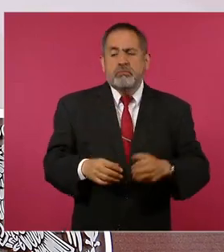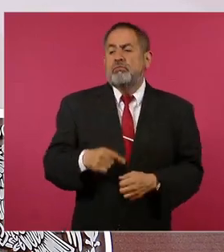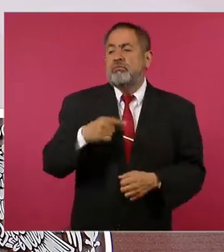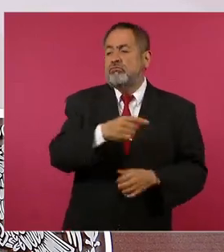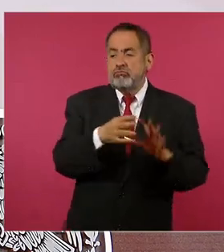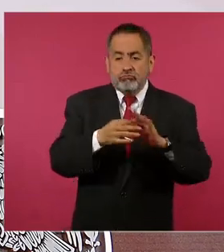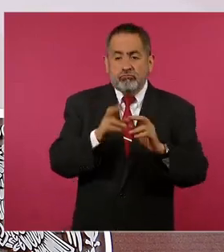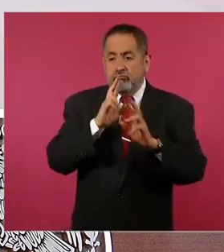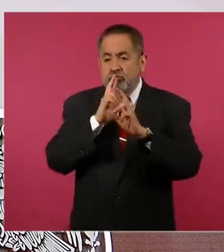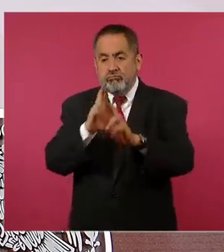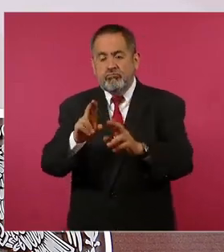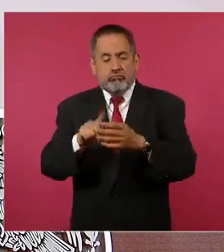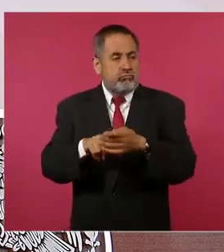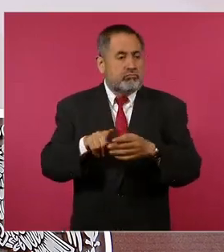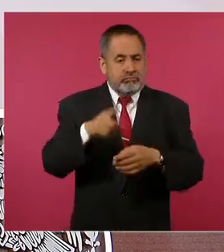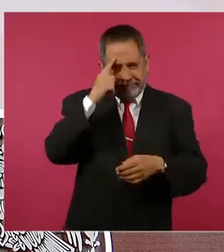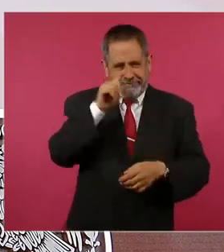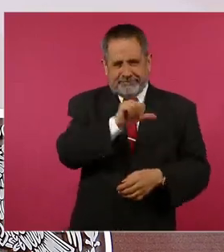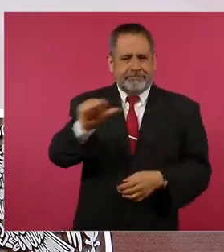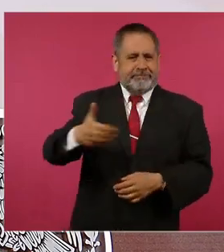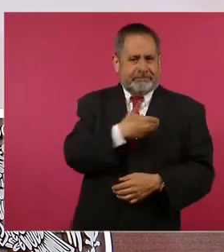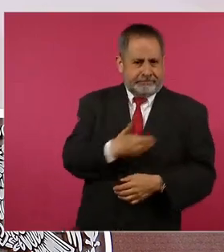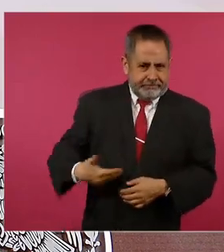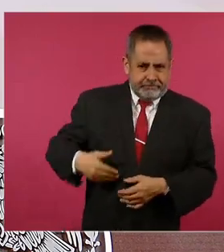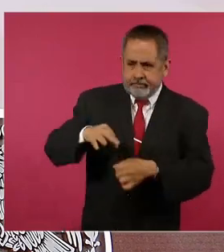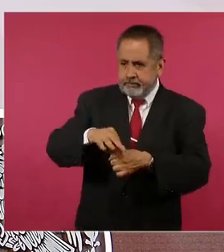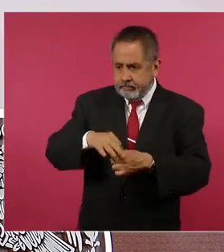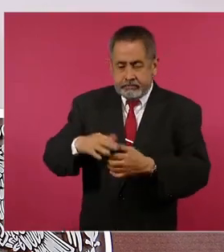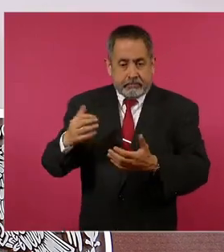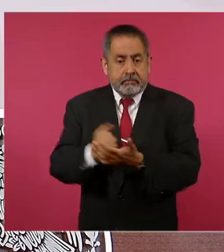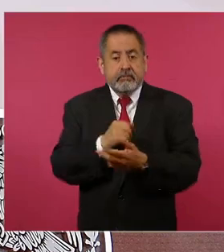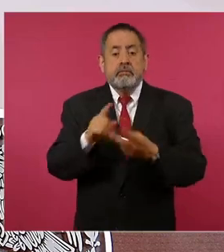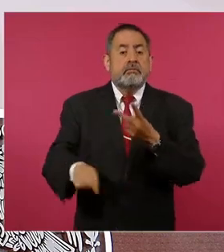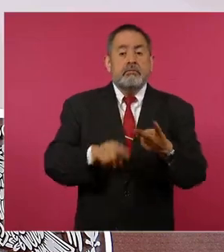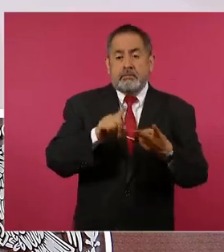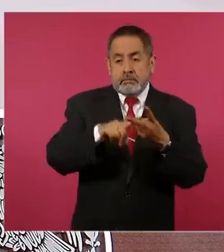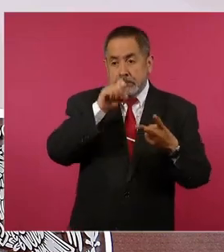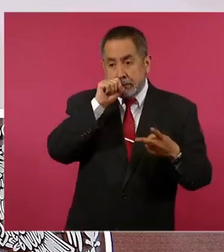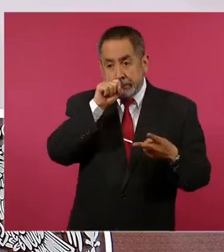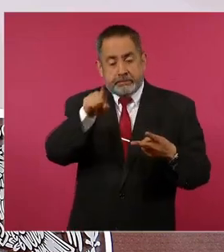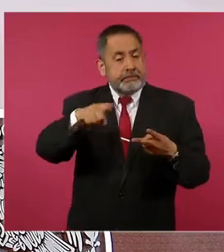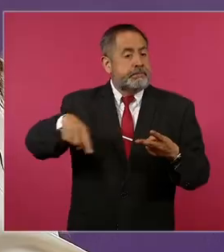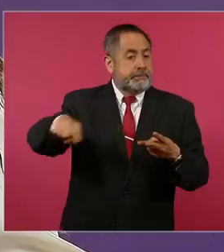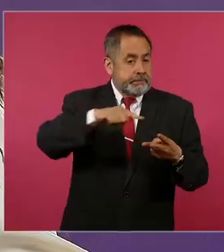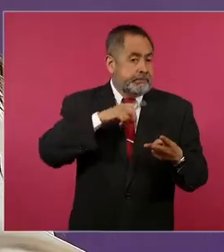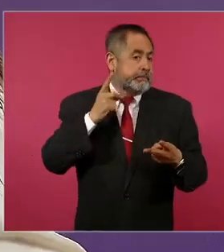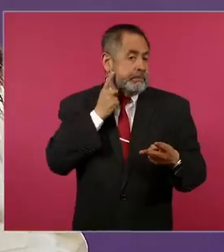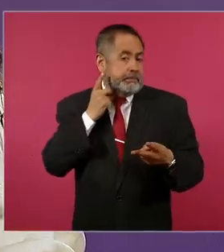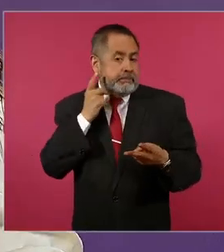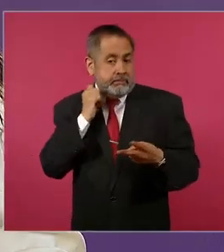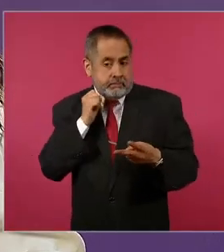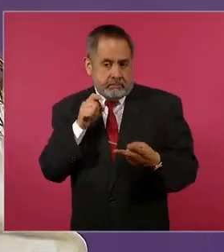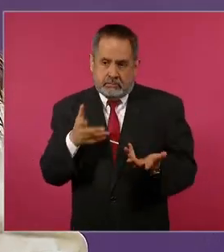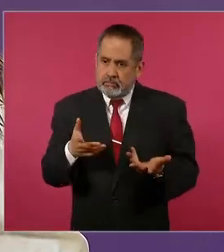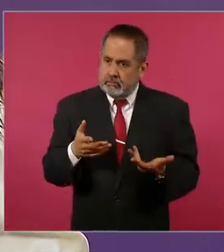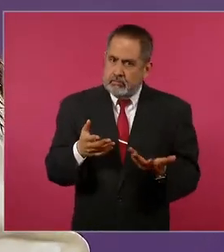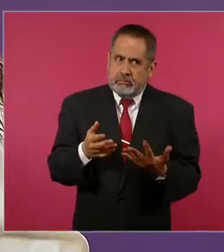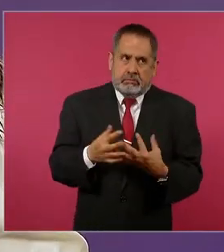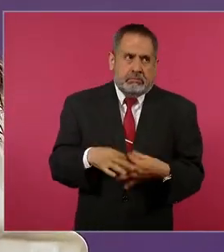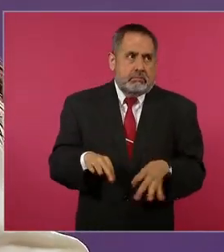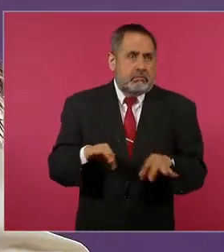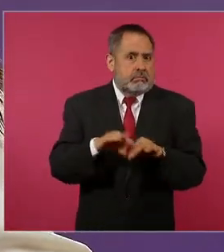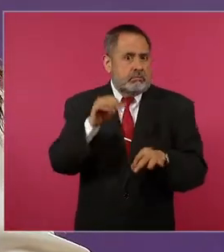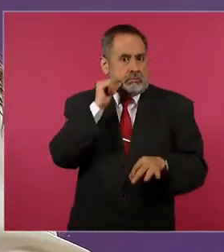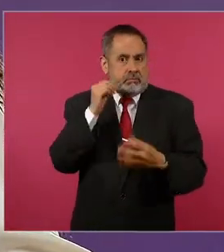no solamente de la elección presidencial, sino también del poder legislativo. Estamos hablando del proceso electoral más grande de la